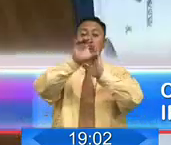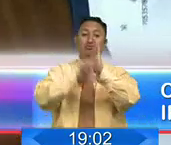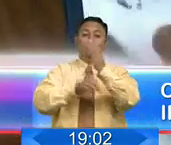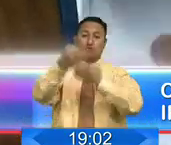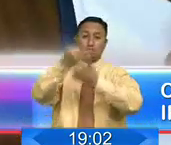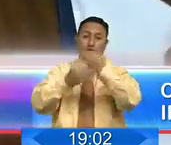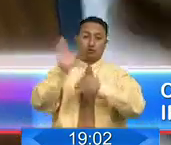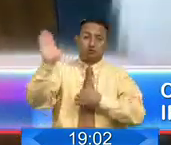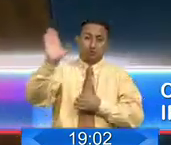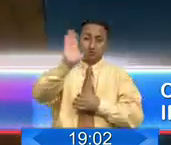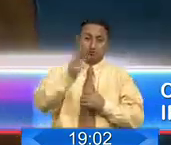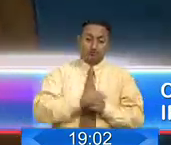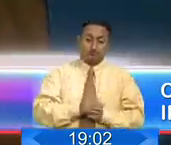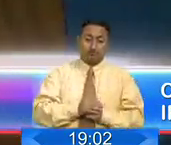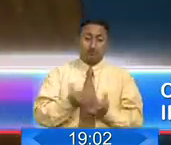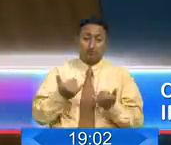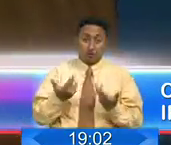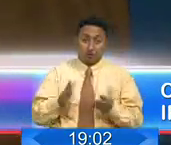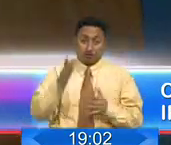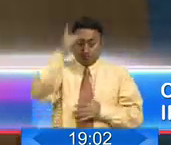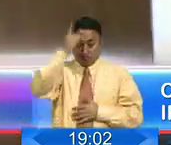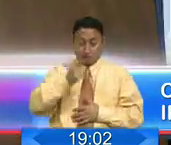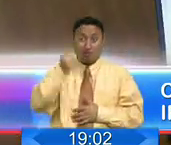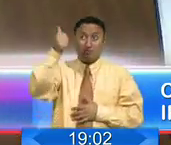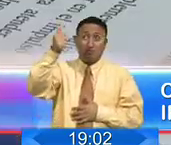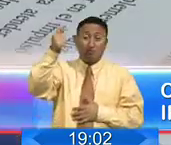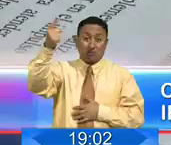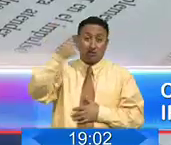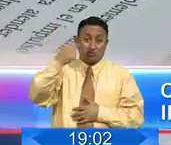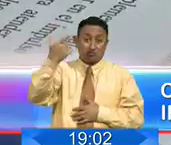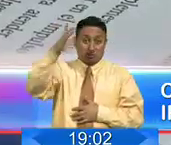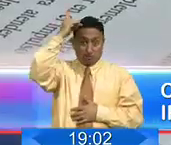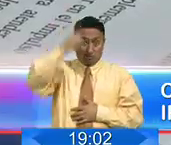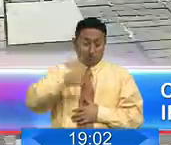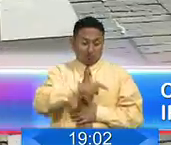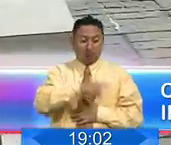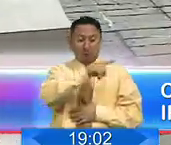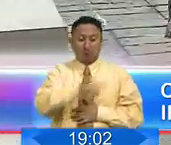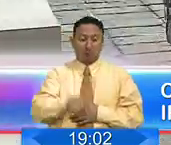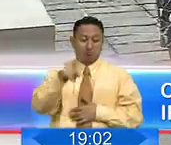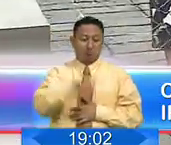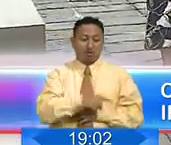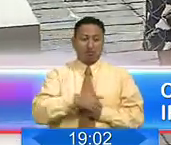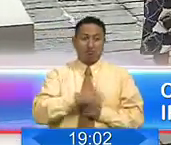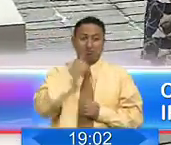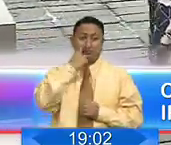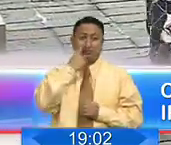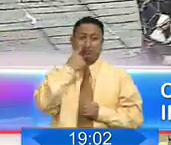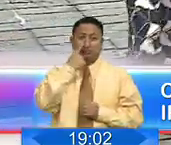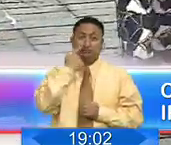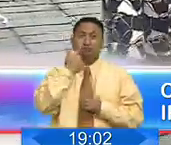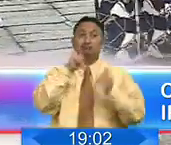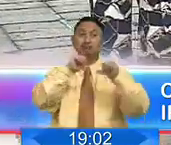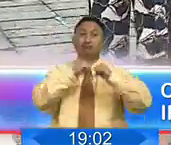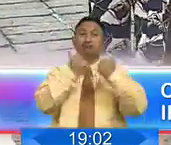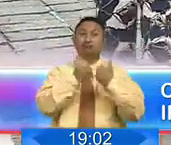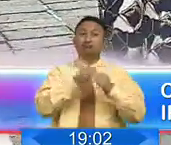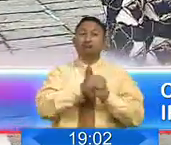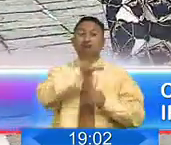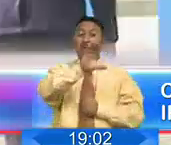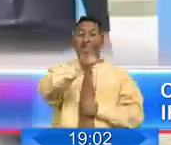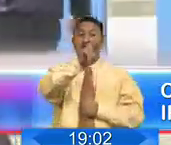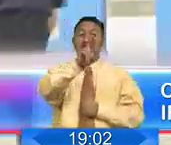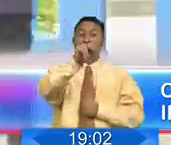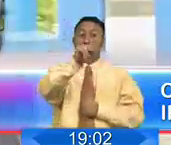Constitucional, a pesar que existe una resolución de la propia Corte que lo impide. Los demandantes son los asambleístas Yanine Cruz y Raúl